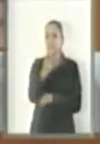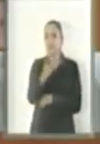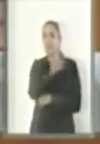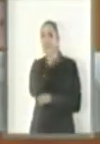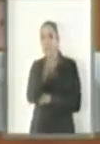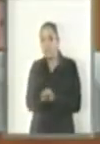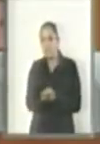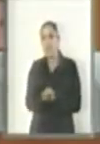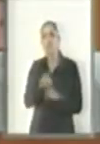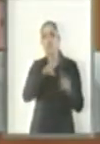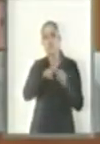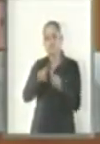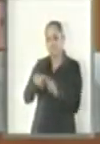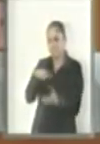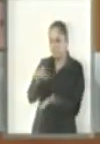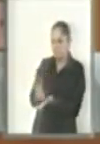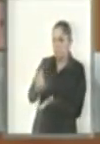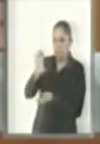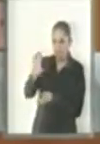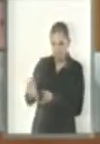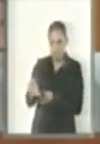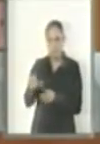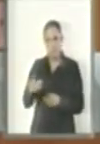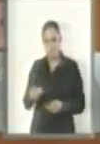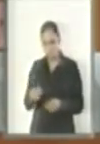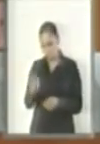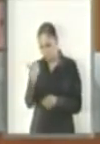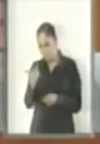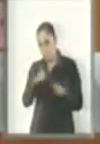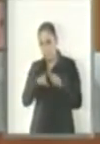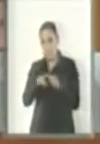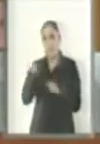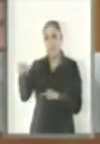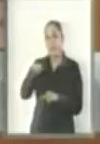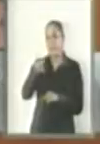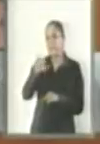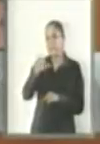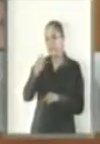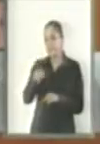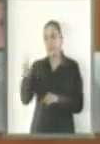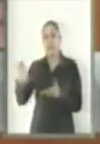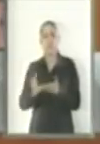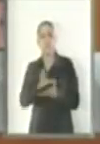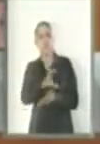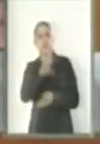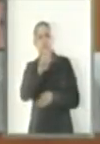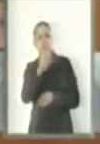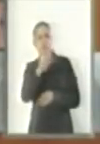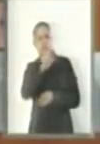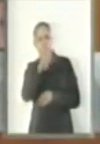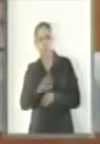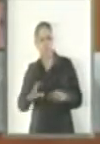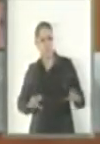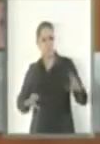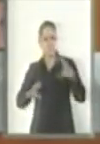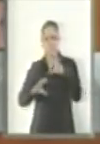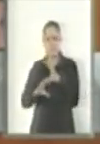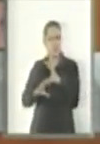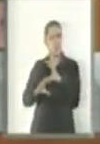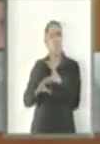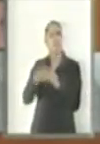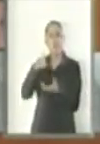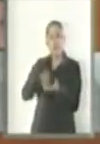de activos fijos y Mexichem el 32%. Sin embargo, para que la empresa